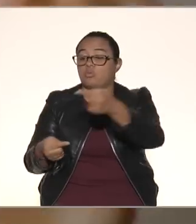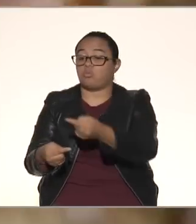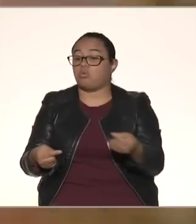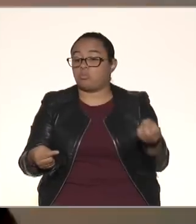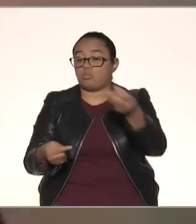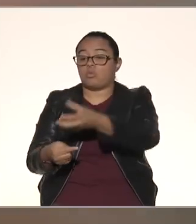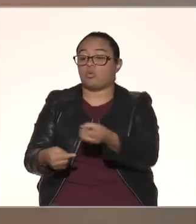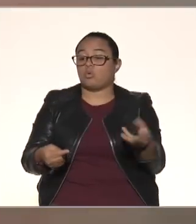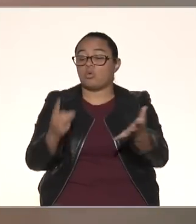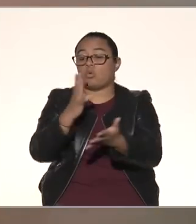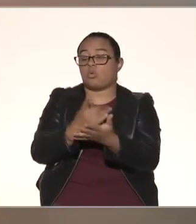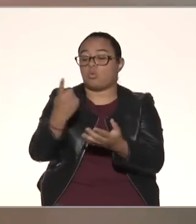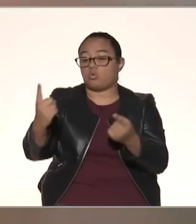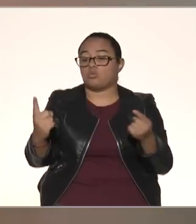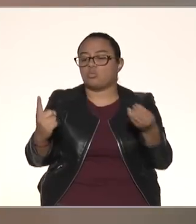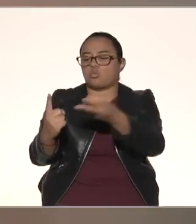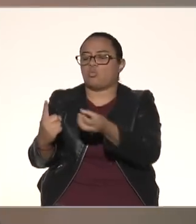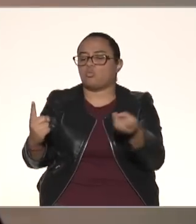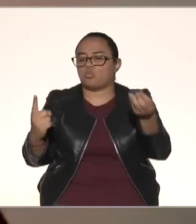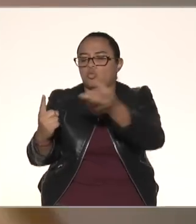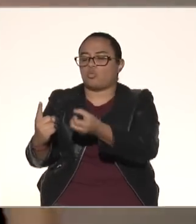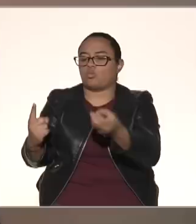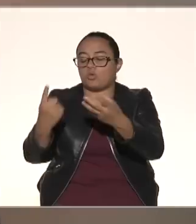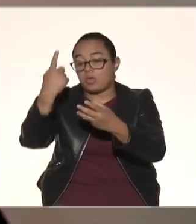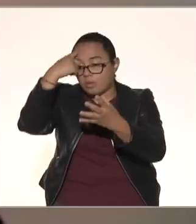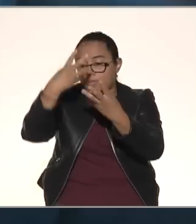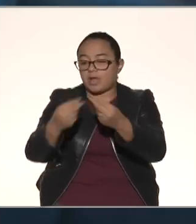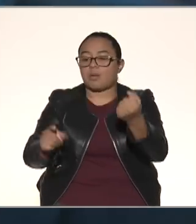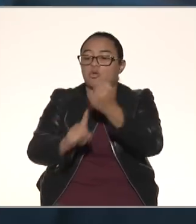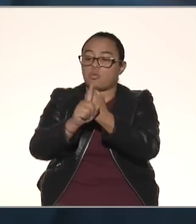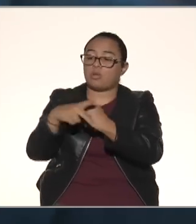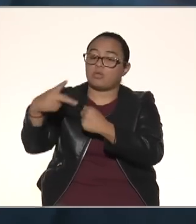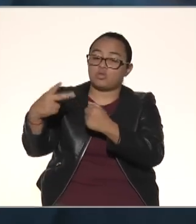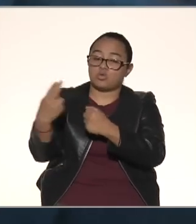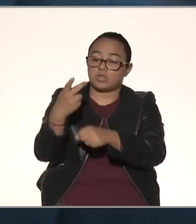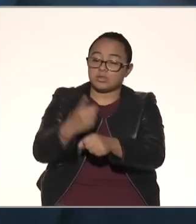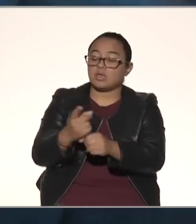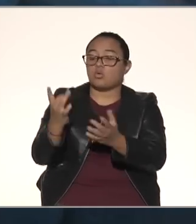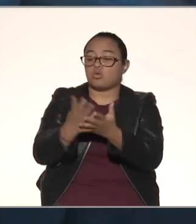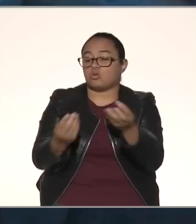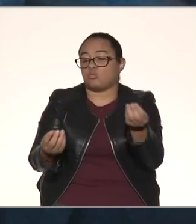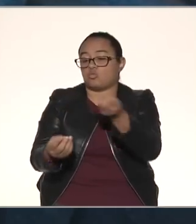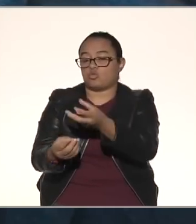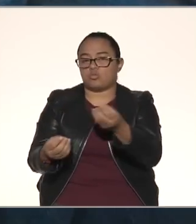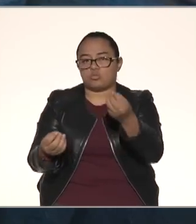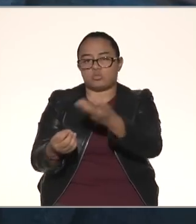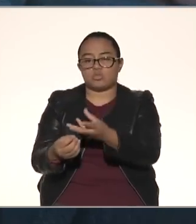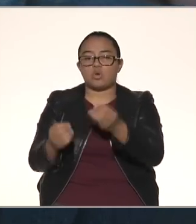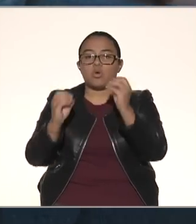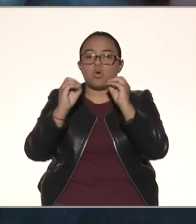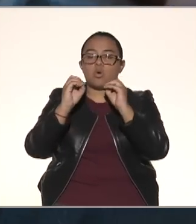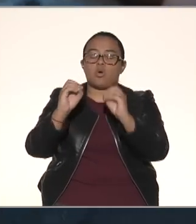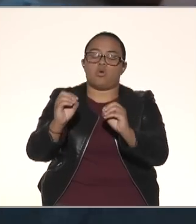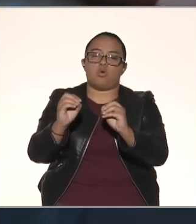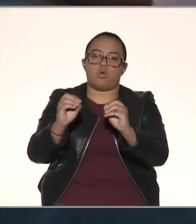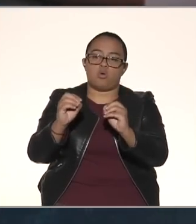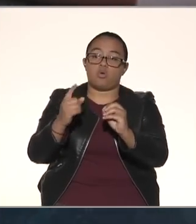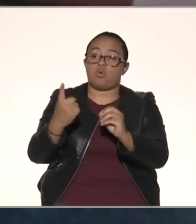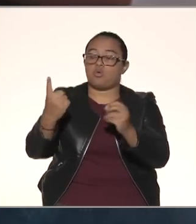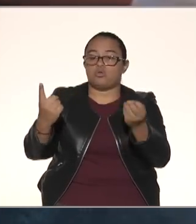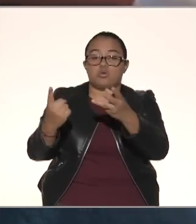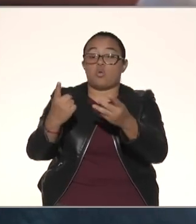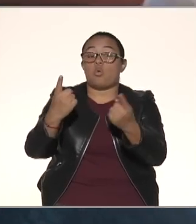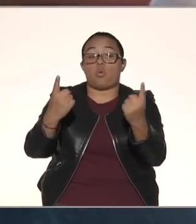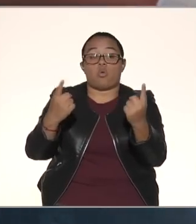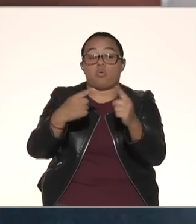vaya a un miembro de la pareja para solventar los problemas, las necesidades y las pulsiones de los miembros. Esto se